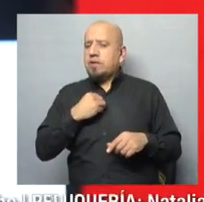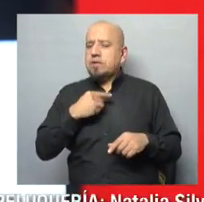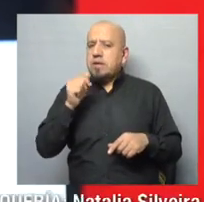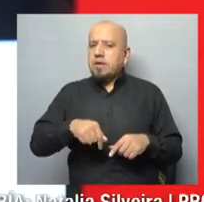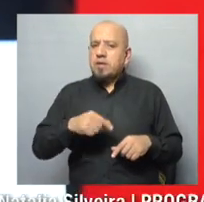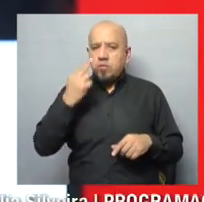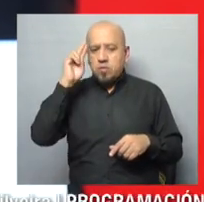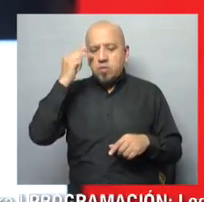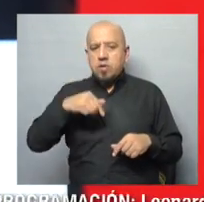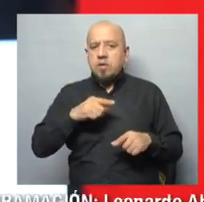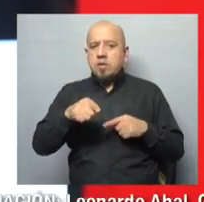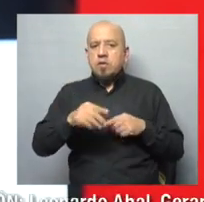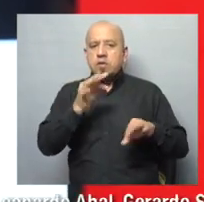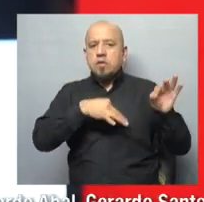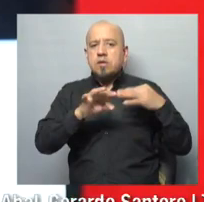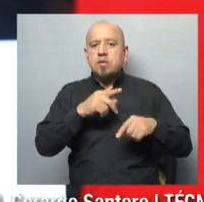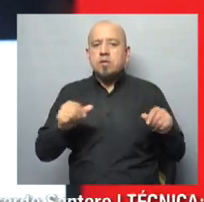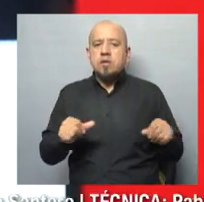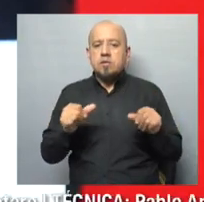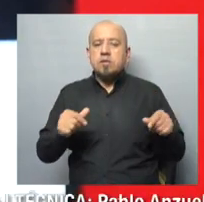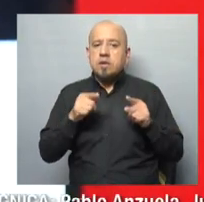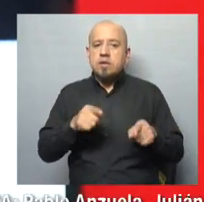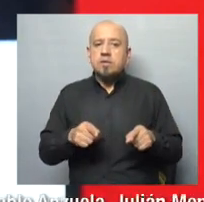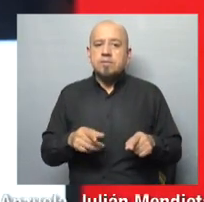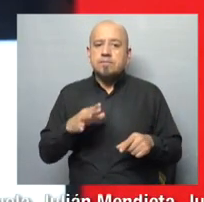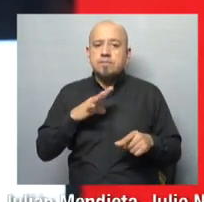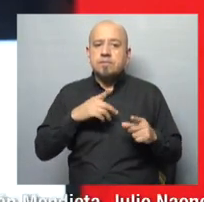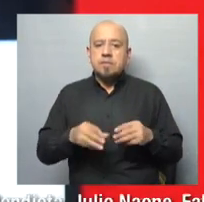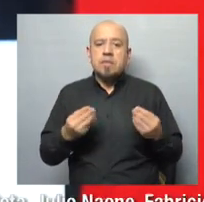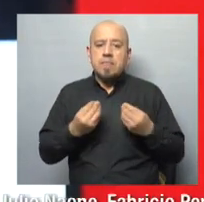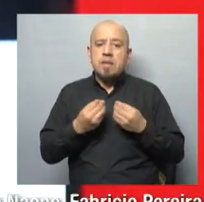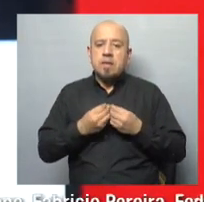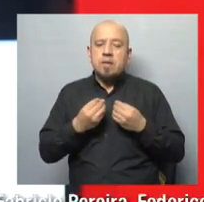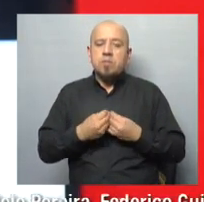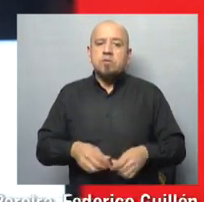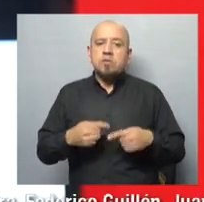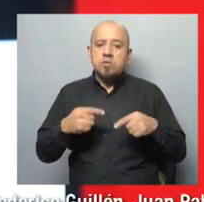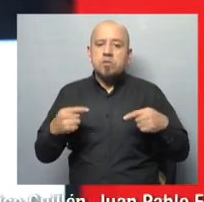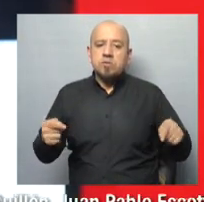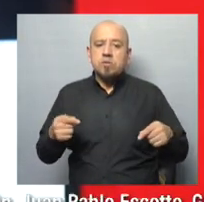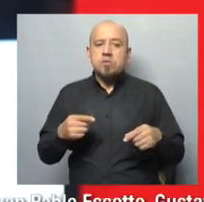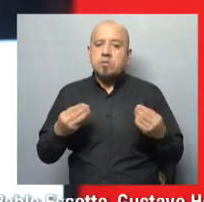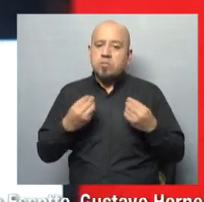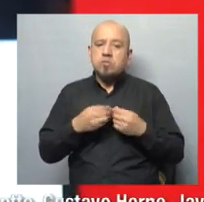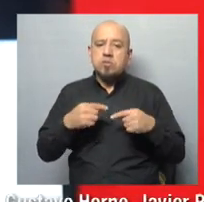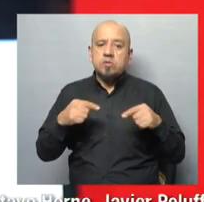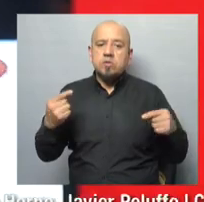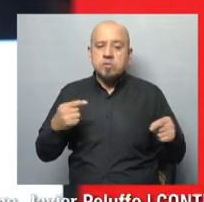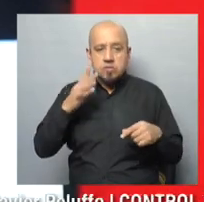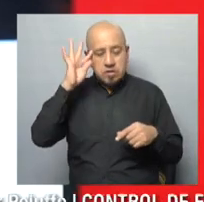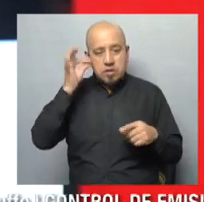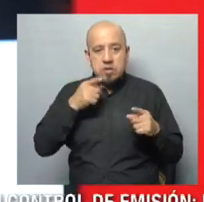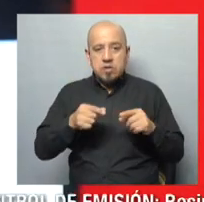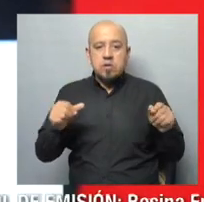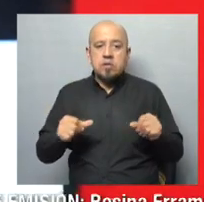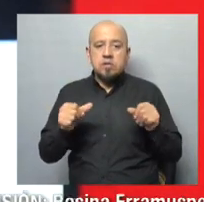no crees en esto y hay un montón de razones para creer en esto un montón de razones para creer que lo que